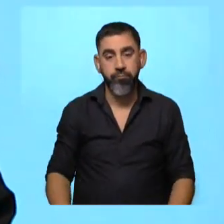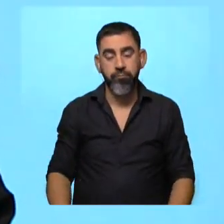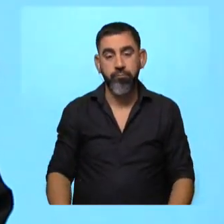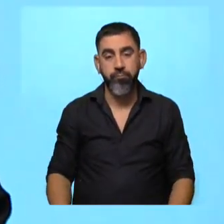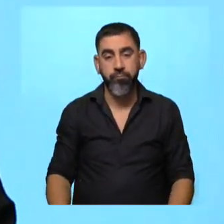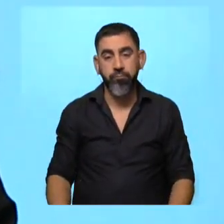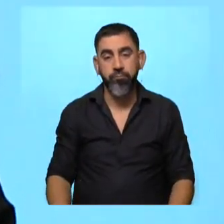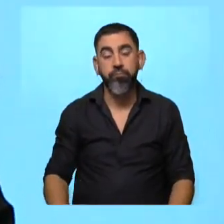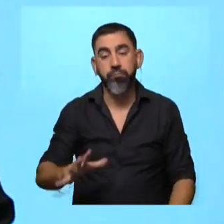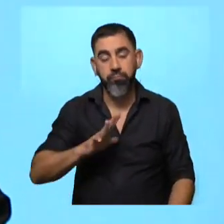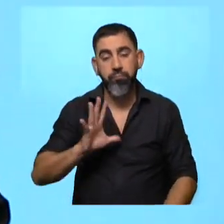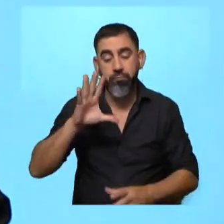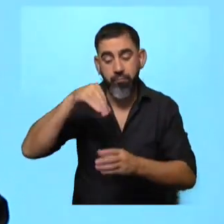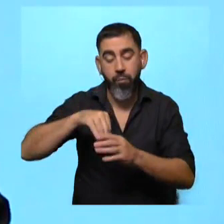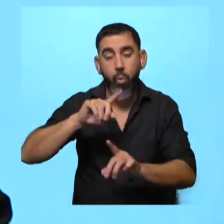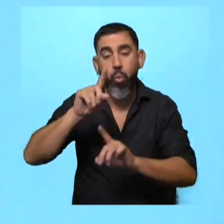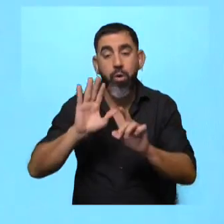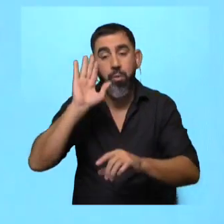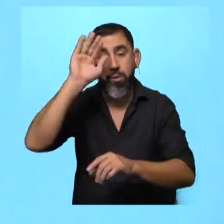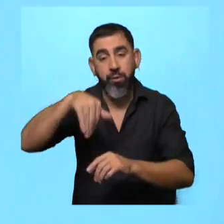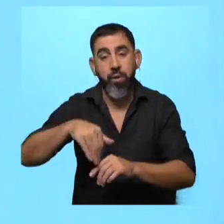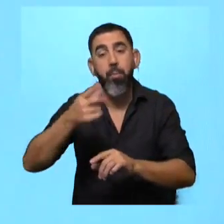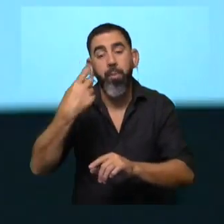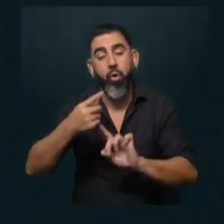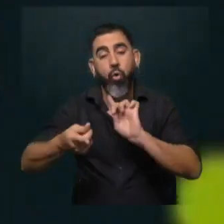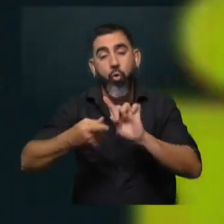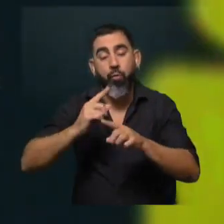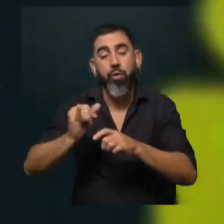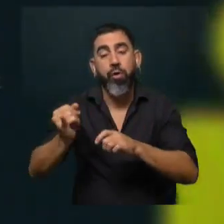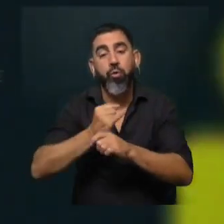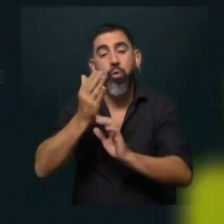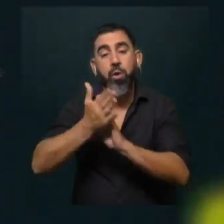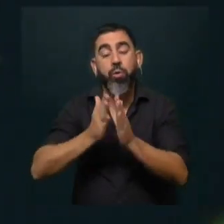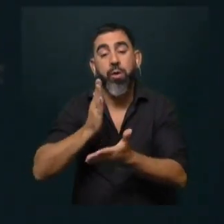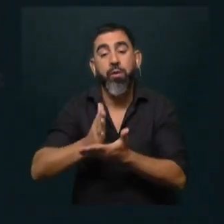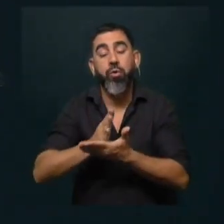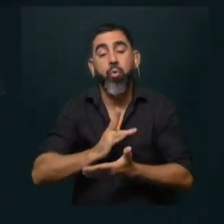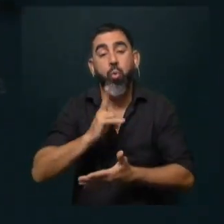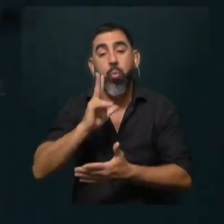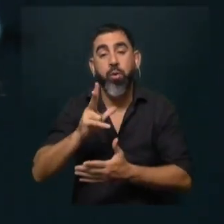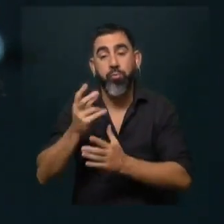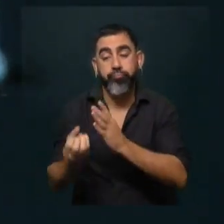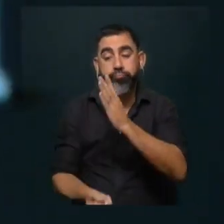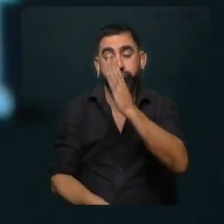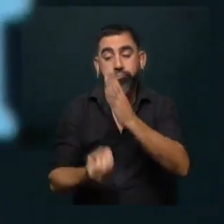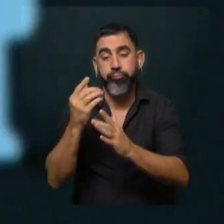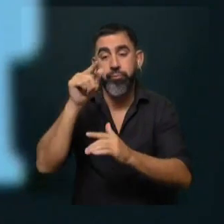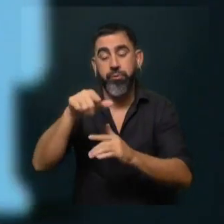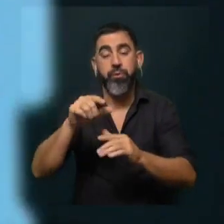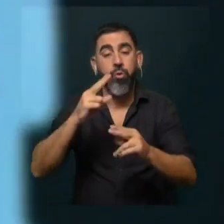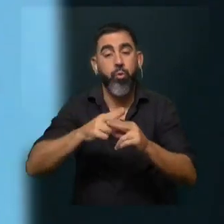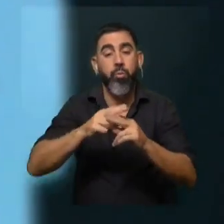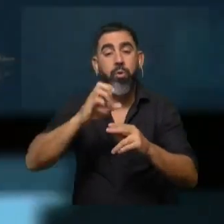camino dentro de la Universidad de la República, pero en convenio con la Institución Nacional de Derechos Humanos, para crear este repositorio Luis